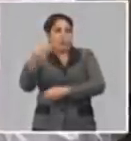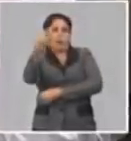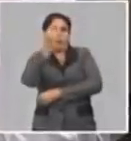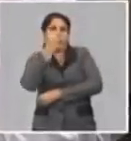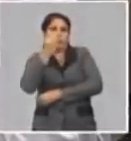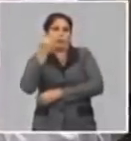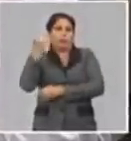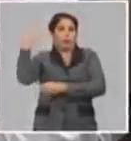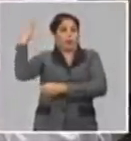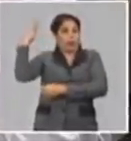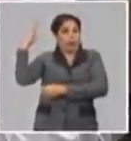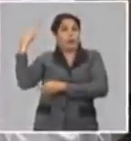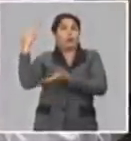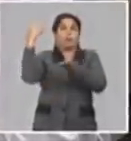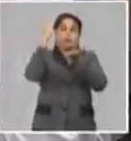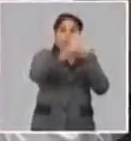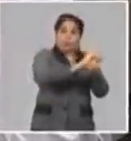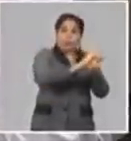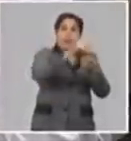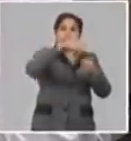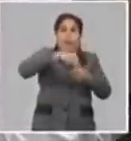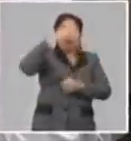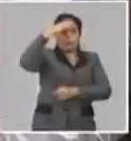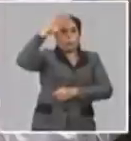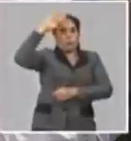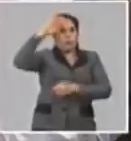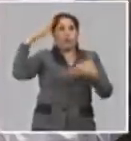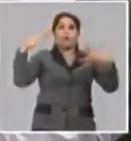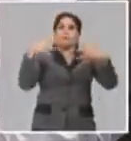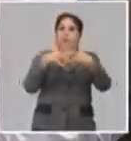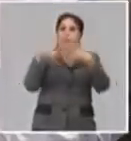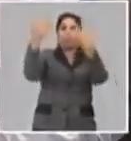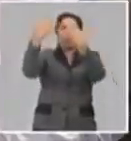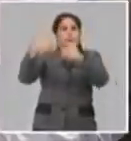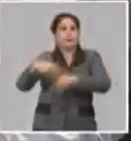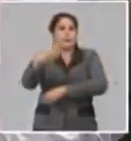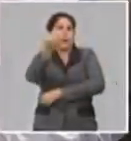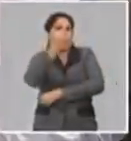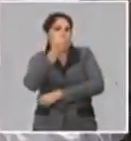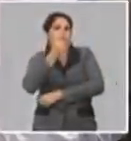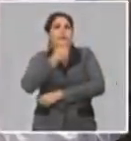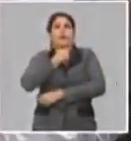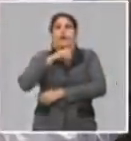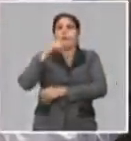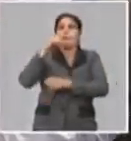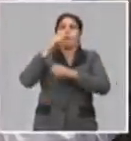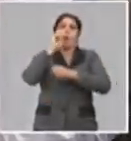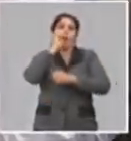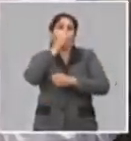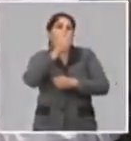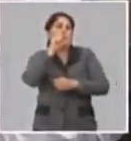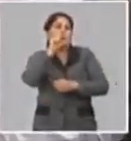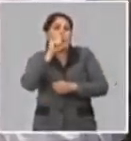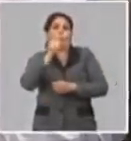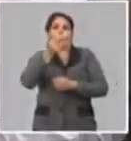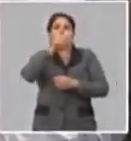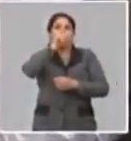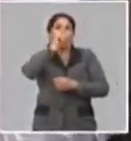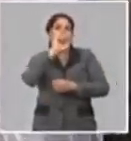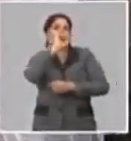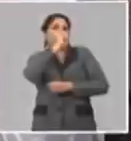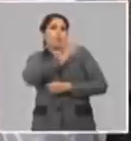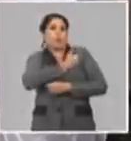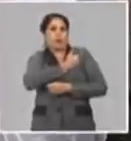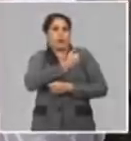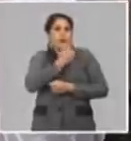alimentos, en actividades directamente vinculadas con la producción de alimentos, de pollo, de carne cerdo, de productos que hoy importamos.